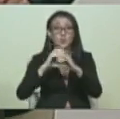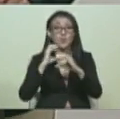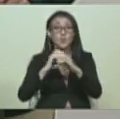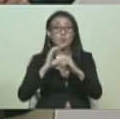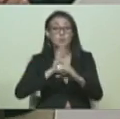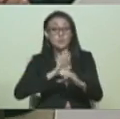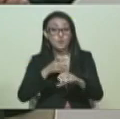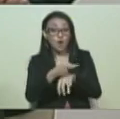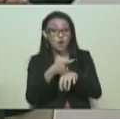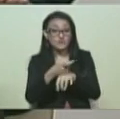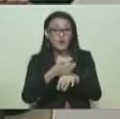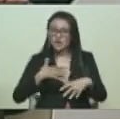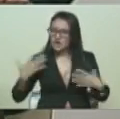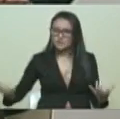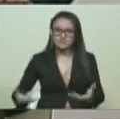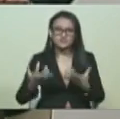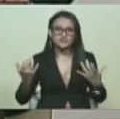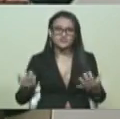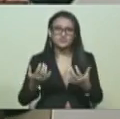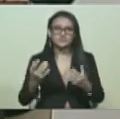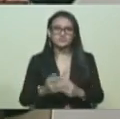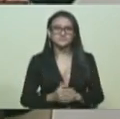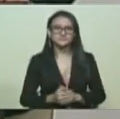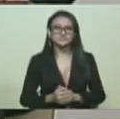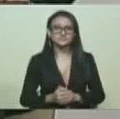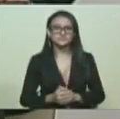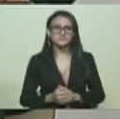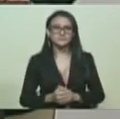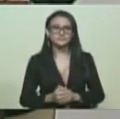público. Y además